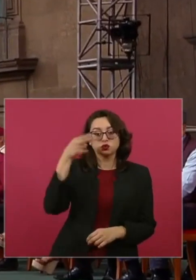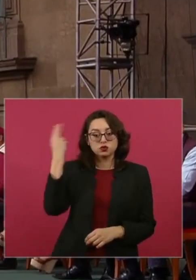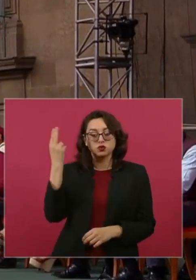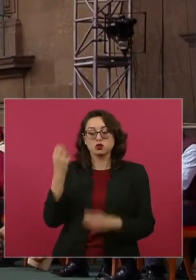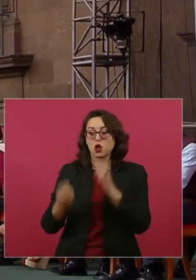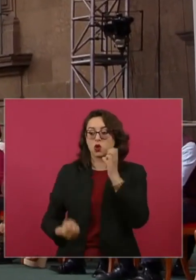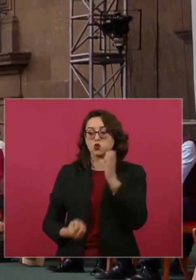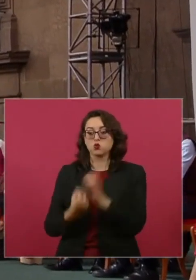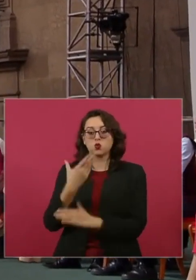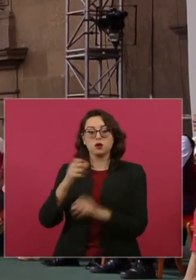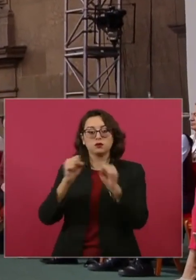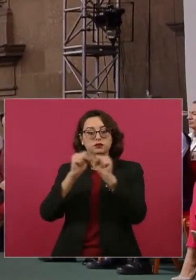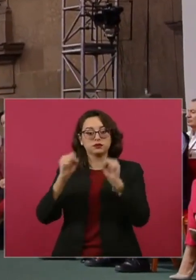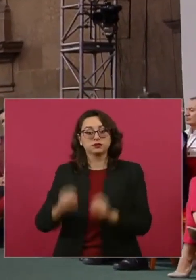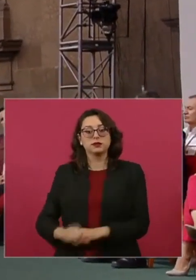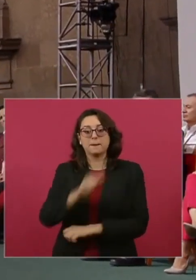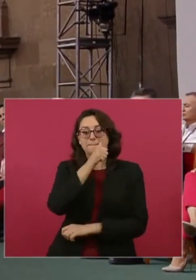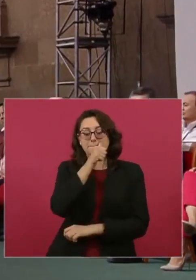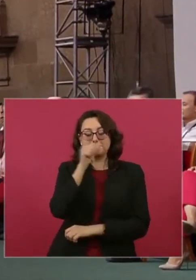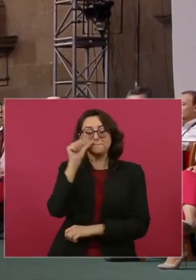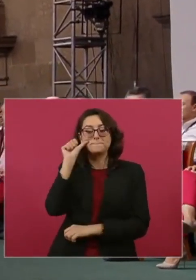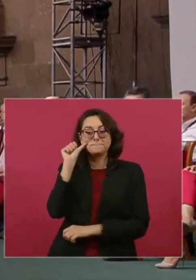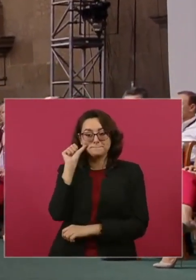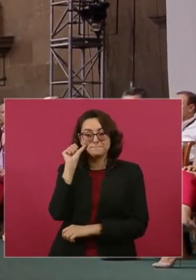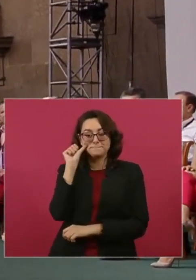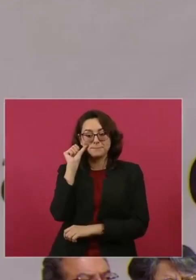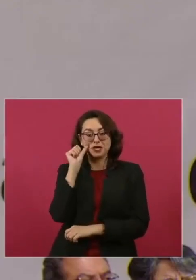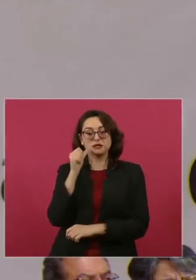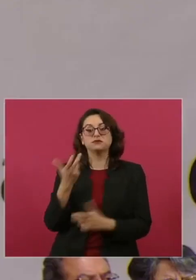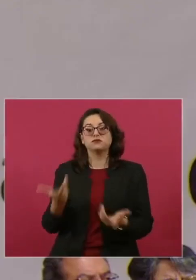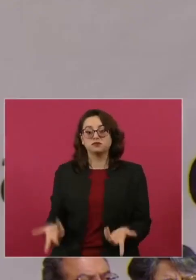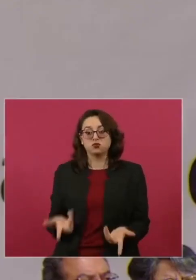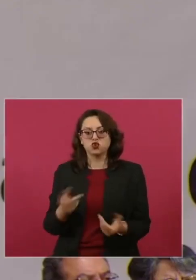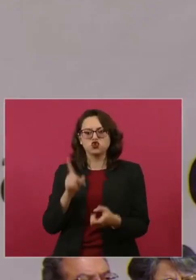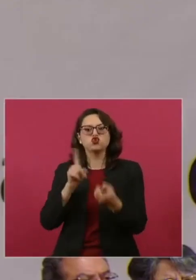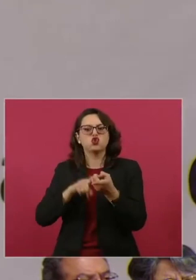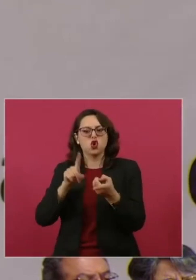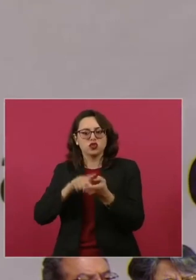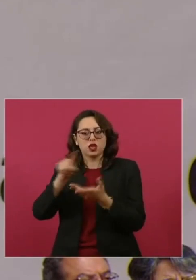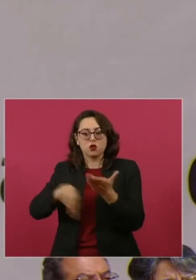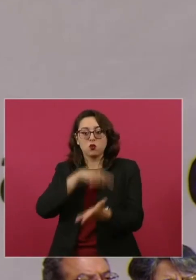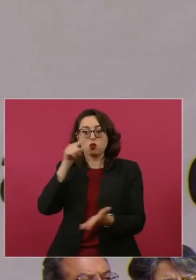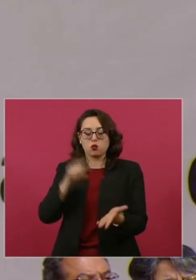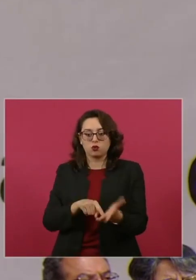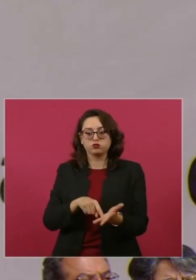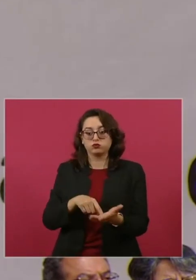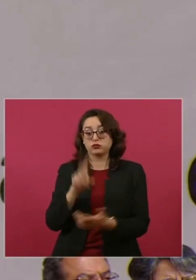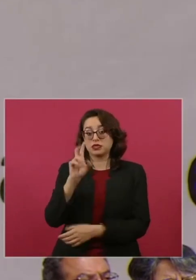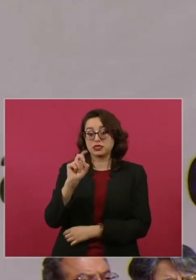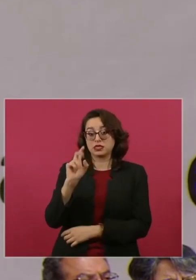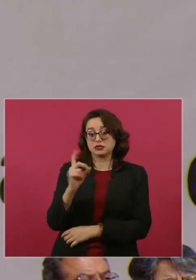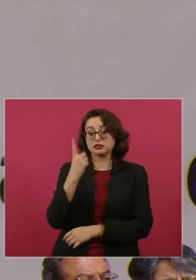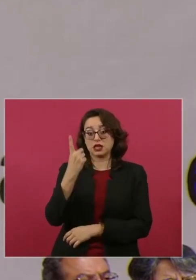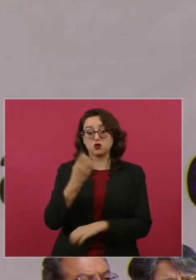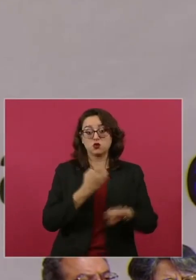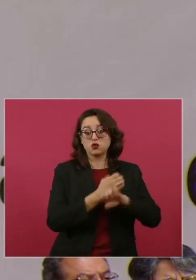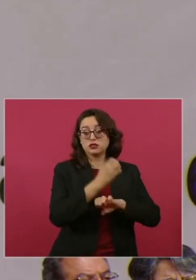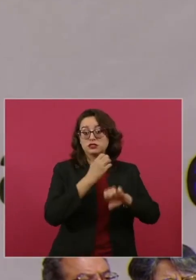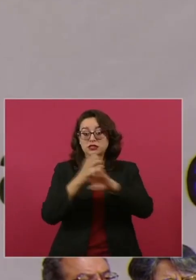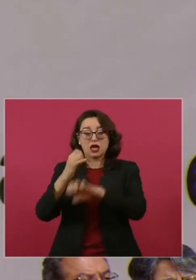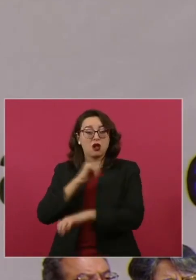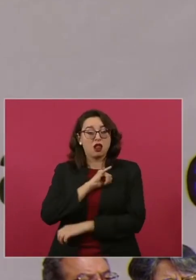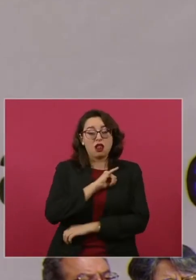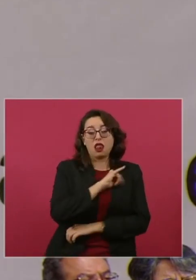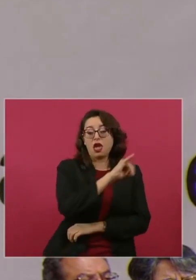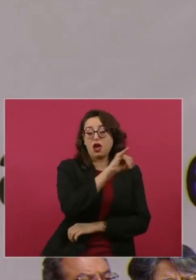Benito Juárez, ubicadas en regiones marginadas so especially de 31 in those estados regions,